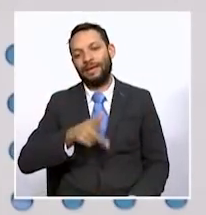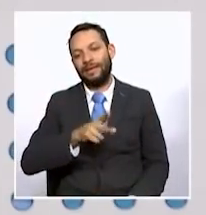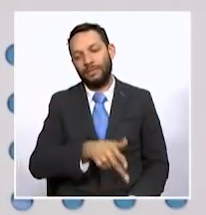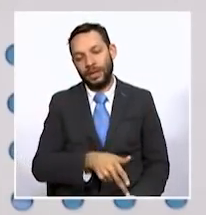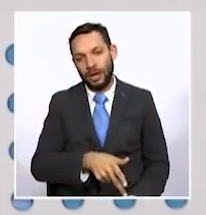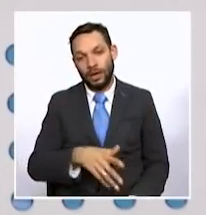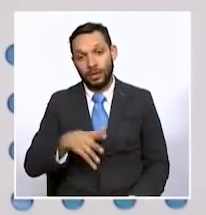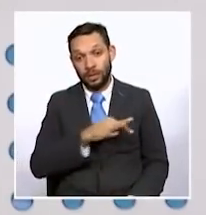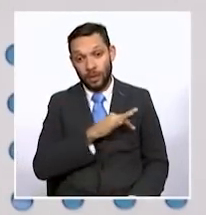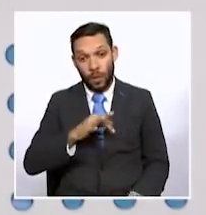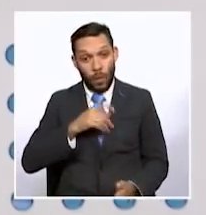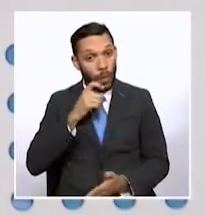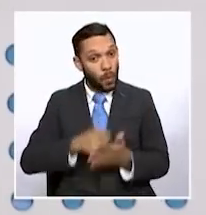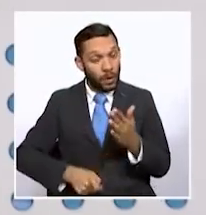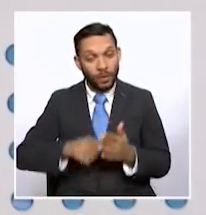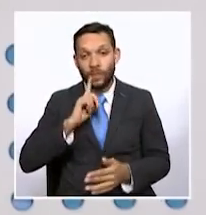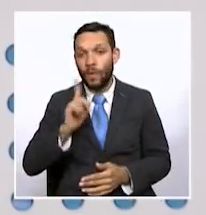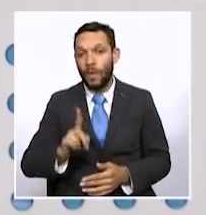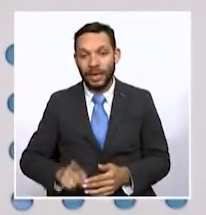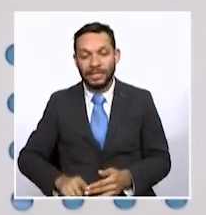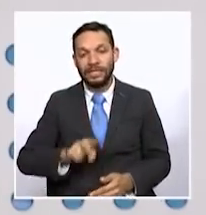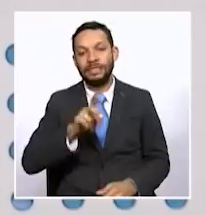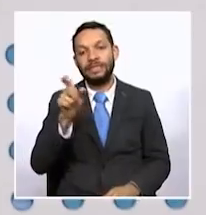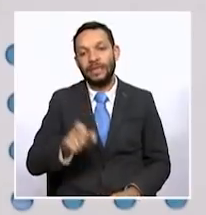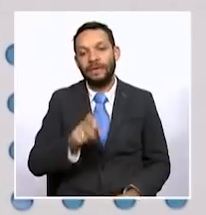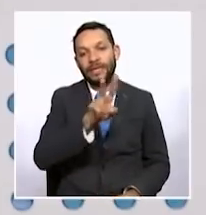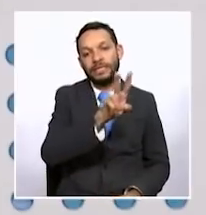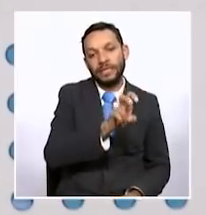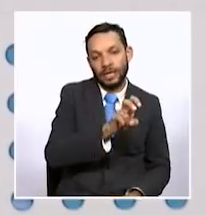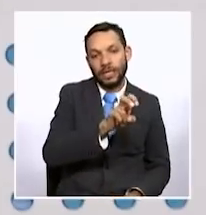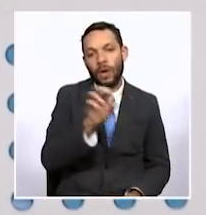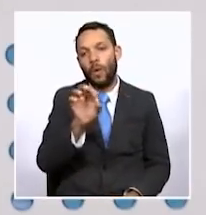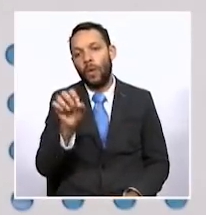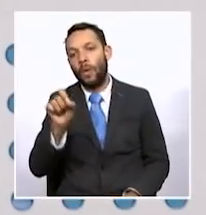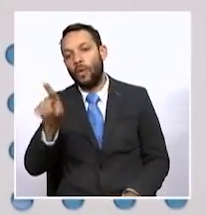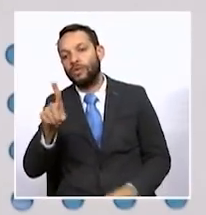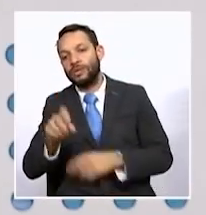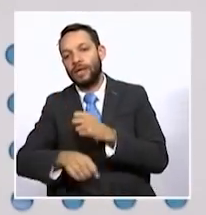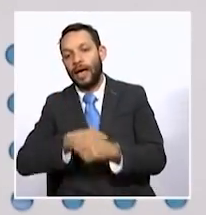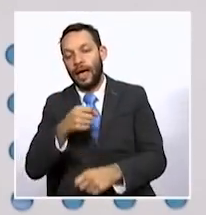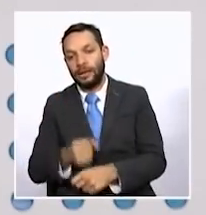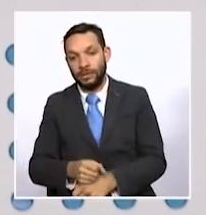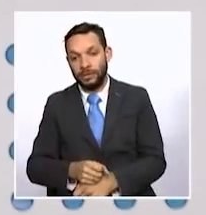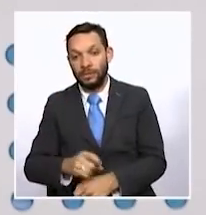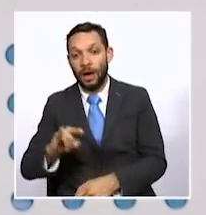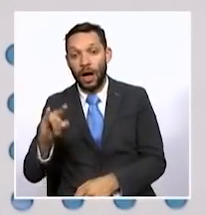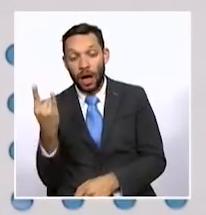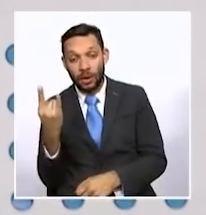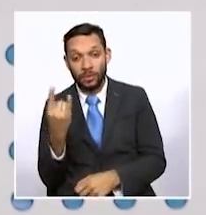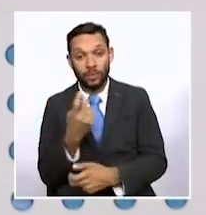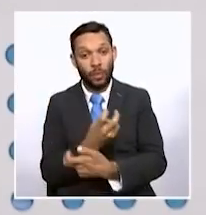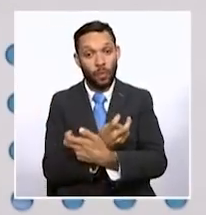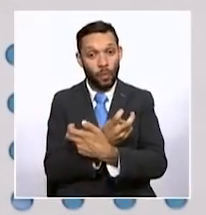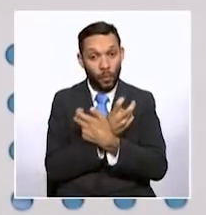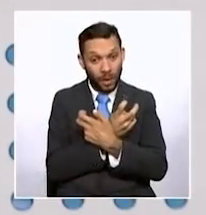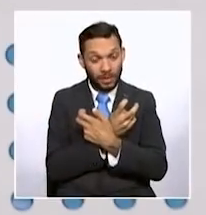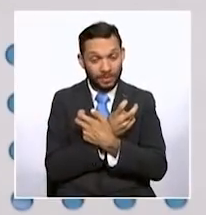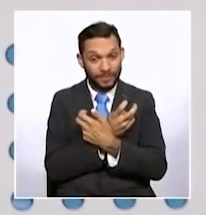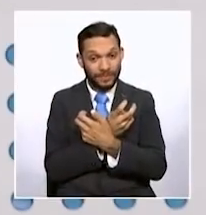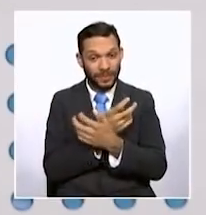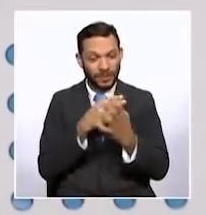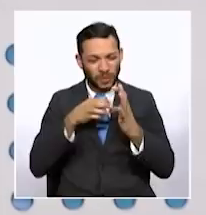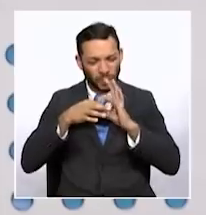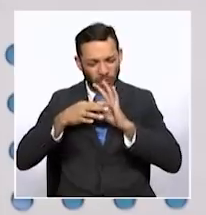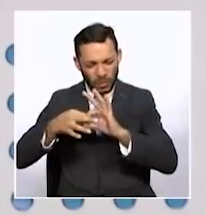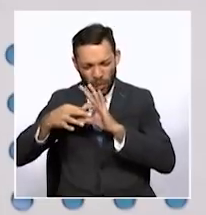les vamos a corregir nada. El tratamiento del pie plano solamente es quirúrgico cuando los niños tienen fusiones en los huesos del tarso, que se llaman barras